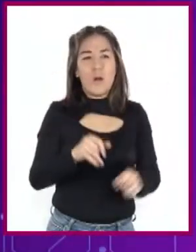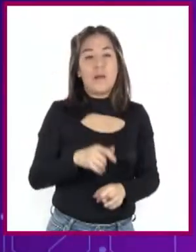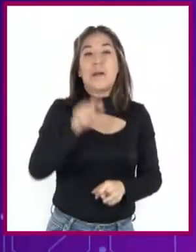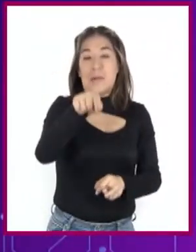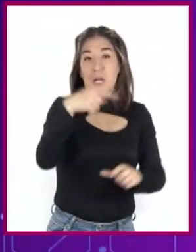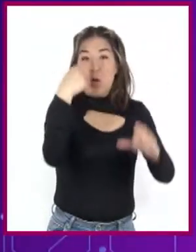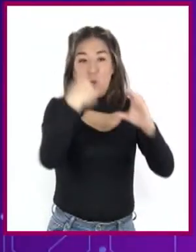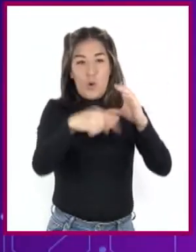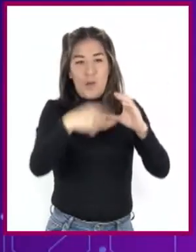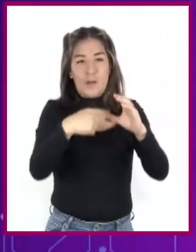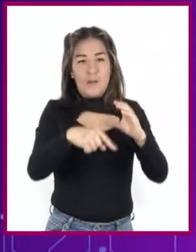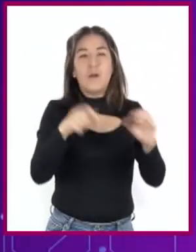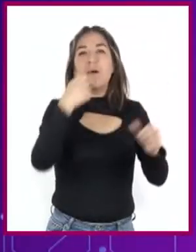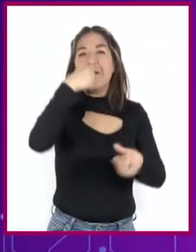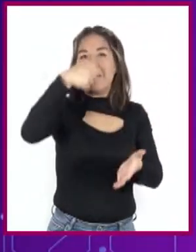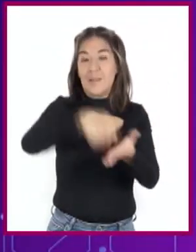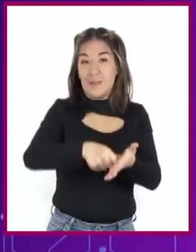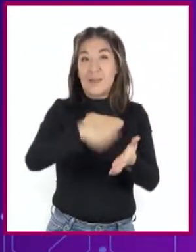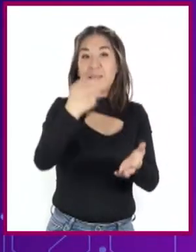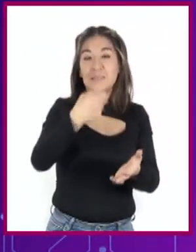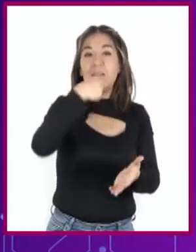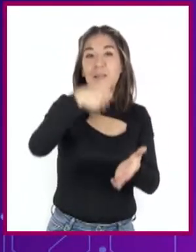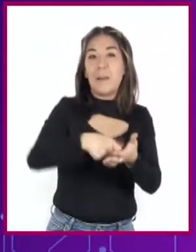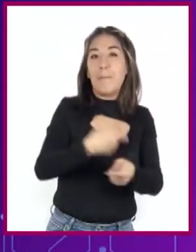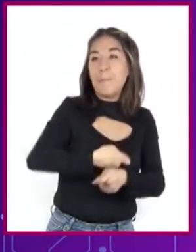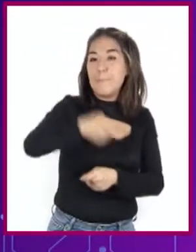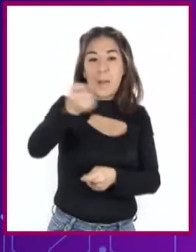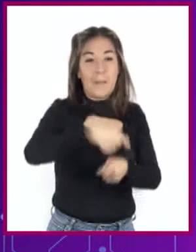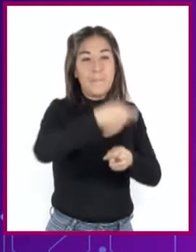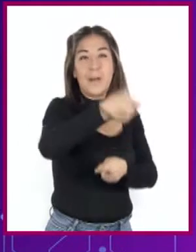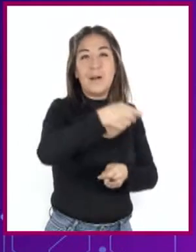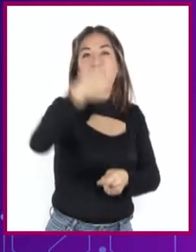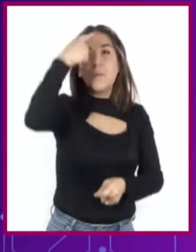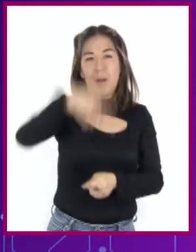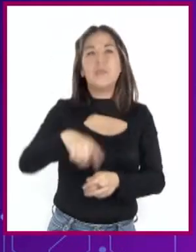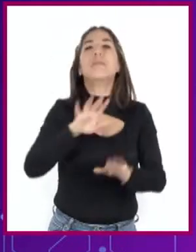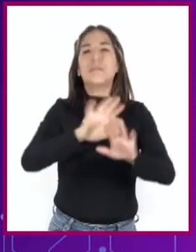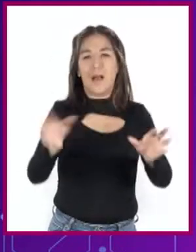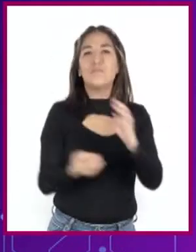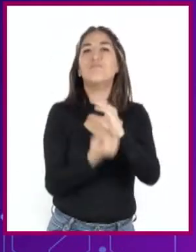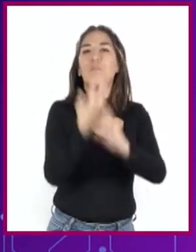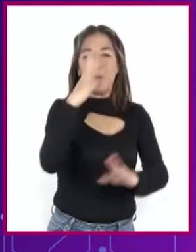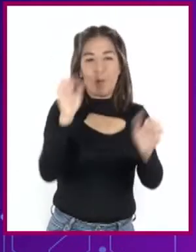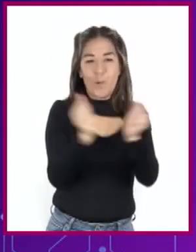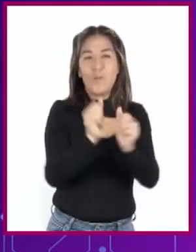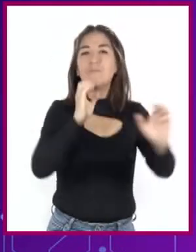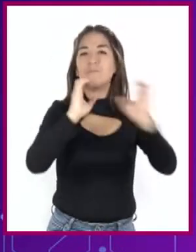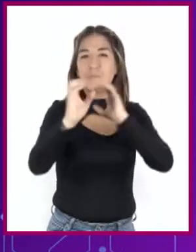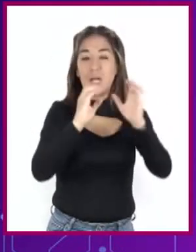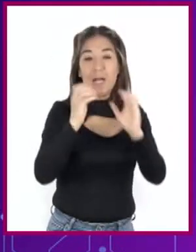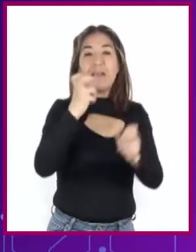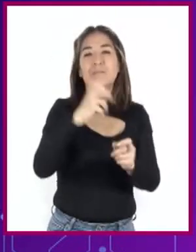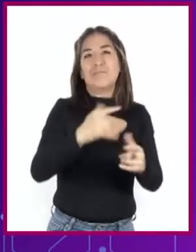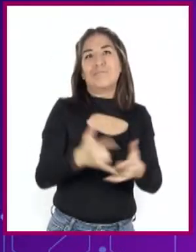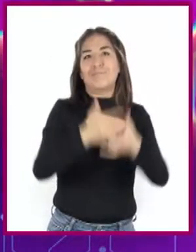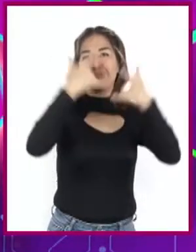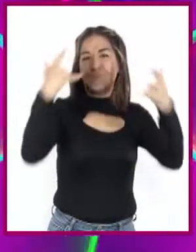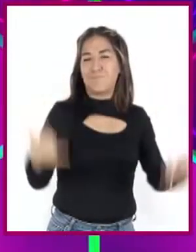postal en sus diferentes manifestaciones el que asumió el papel de comunicar a las personas durante casi toda la